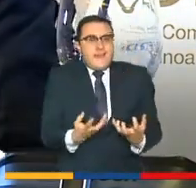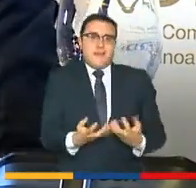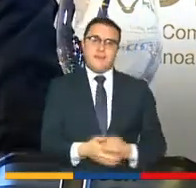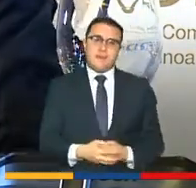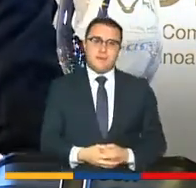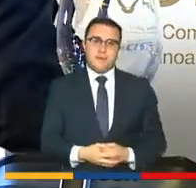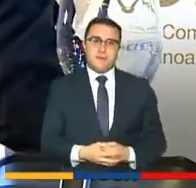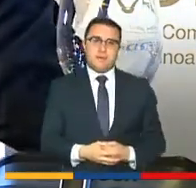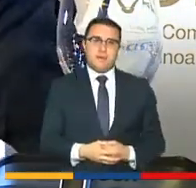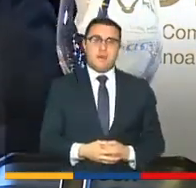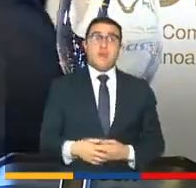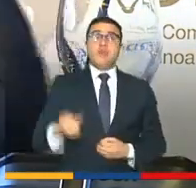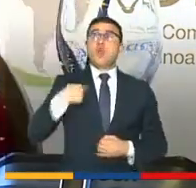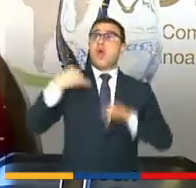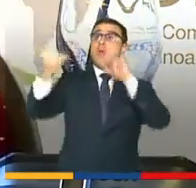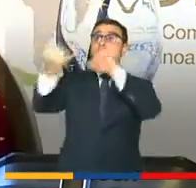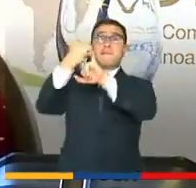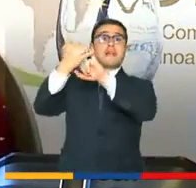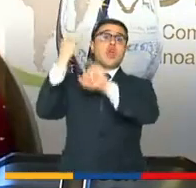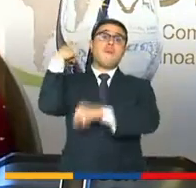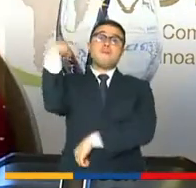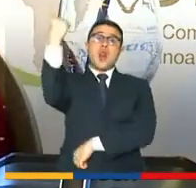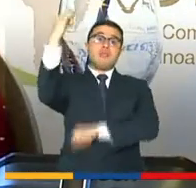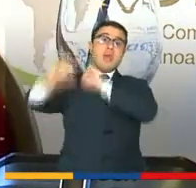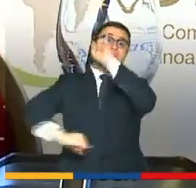de los juegos de la política mundial.